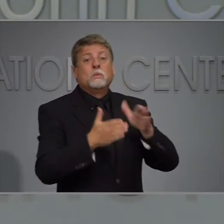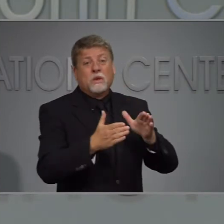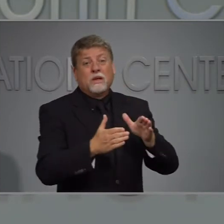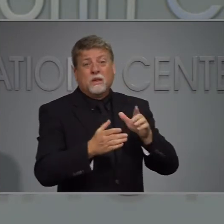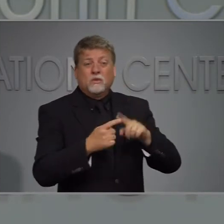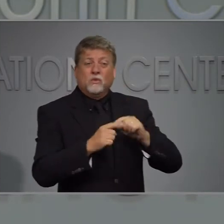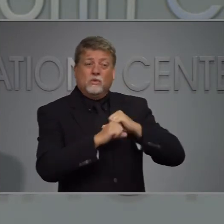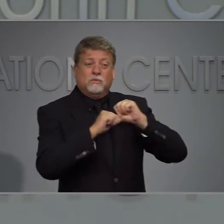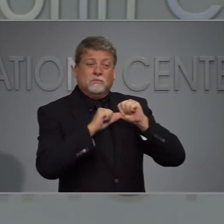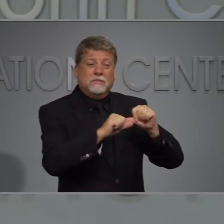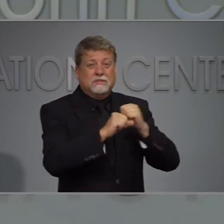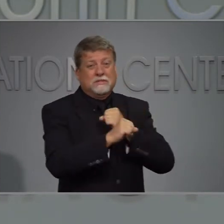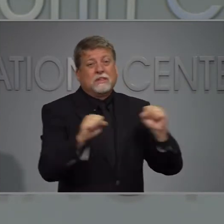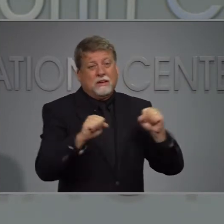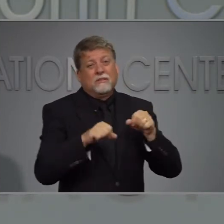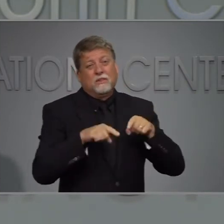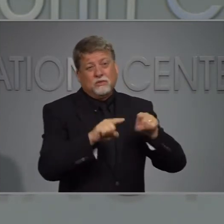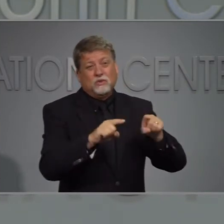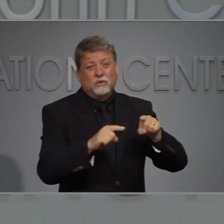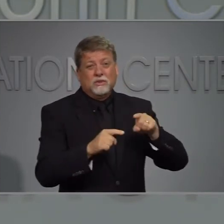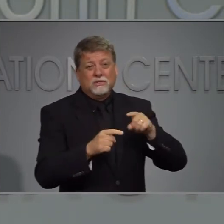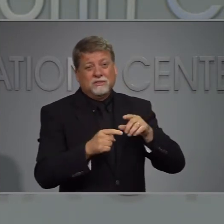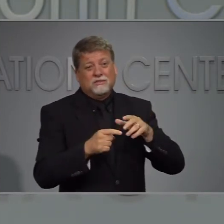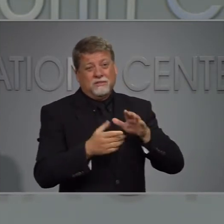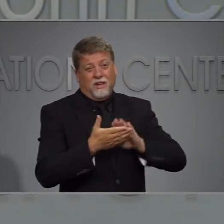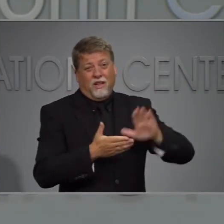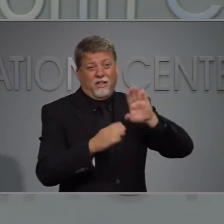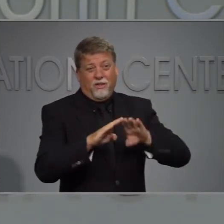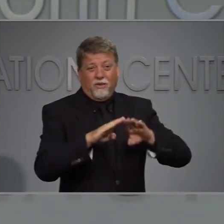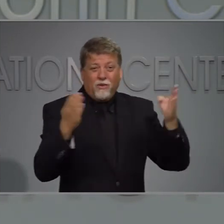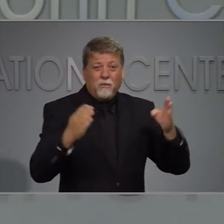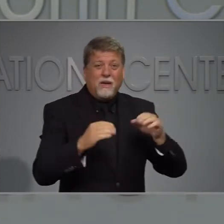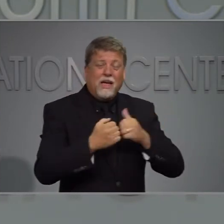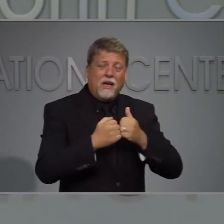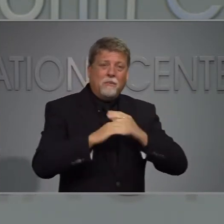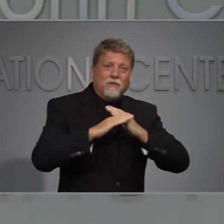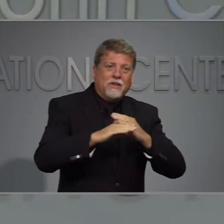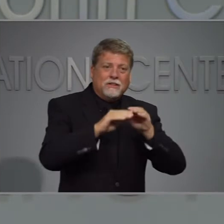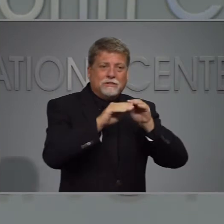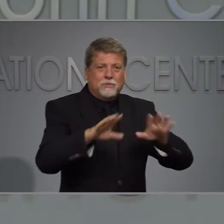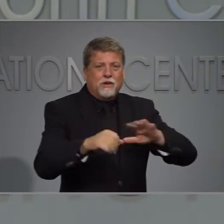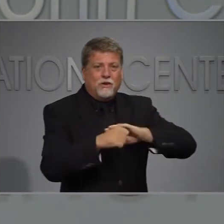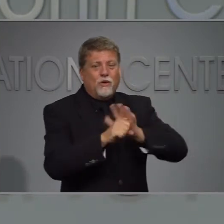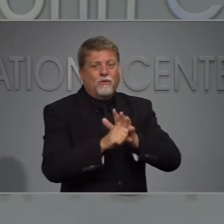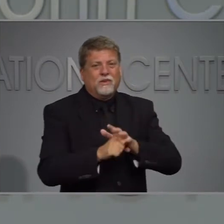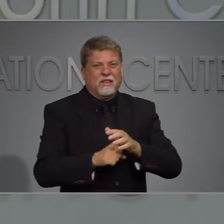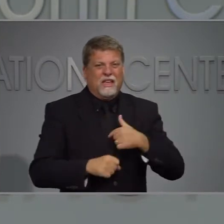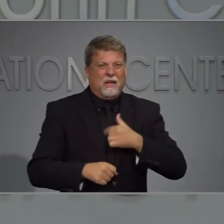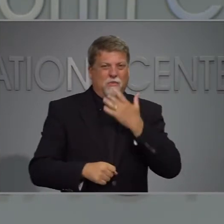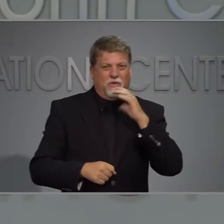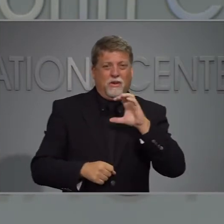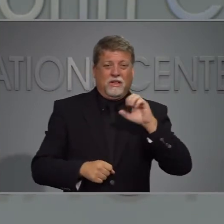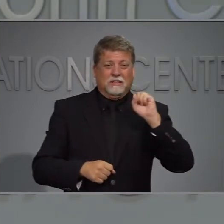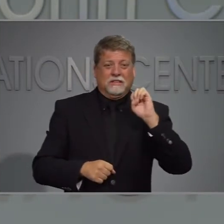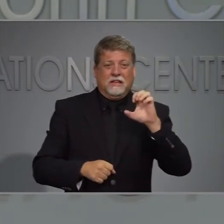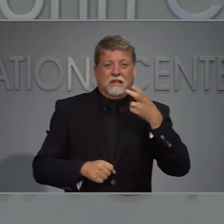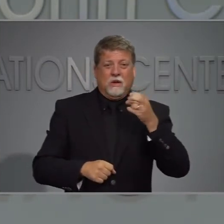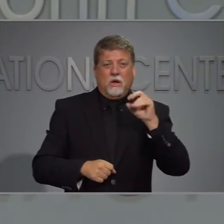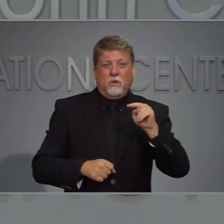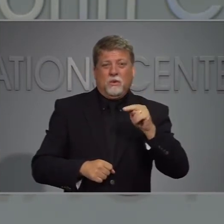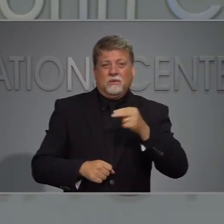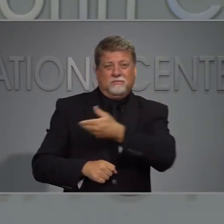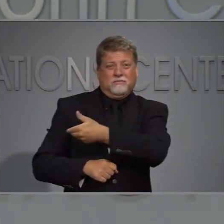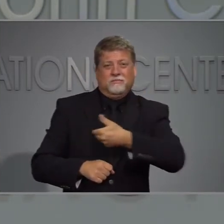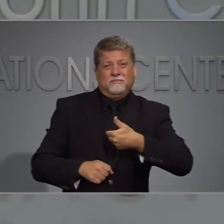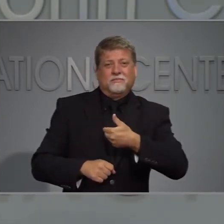los estudiantes estén a salvo. Así es que le voy a permitir a la secretaria Cohen que nos diga más, porque ella es la que